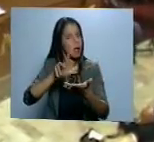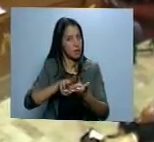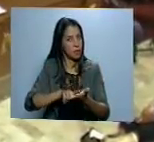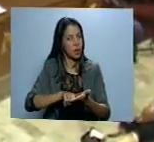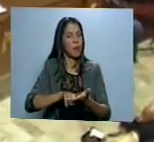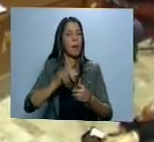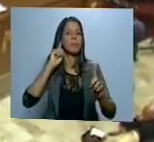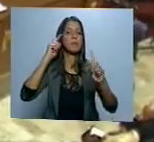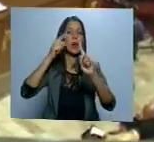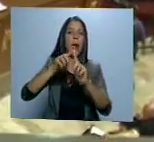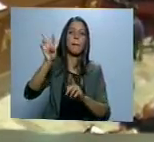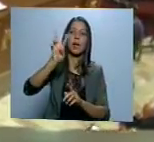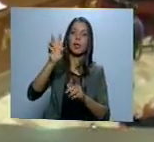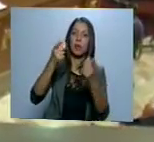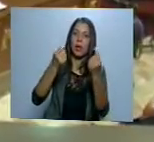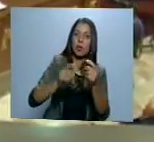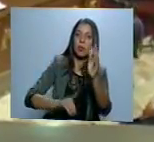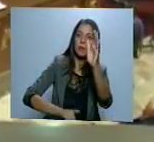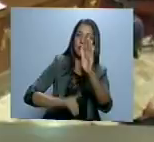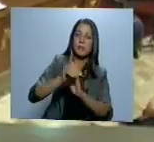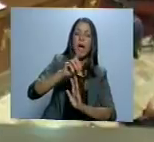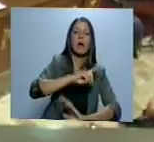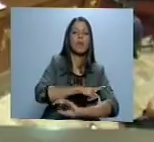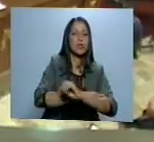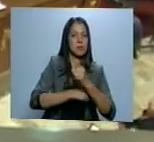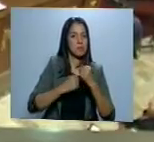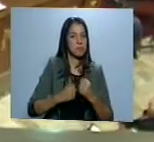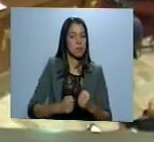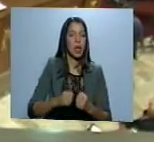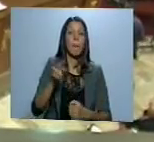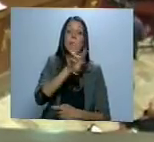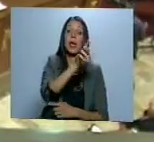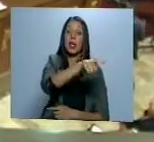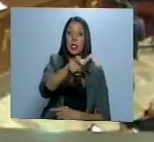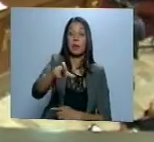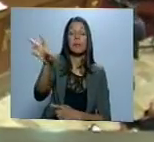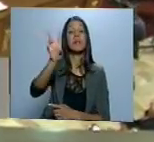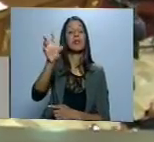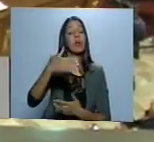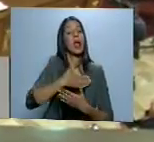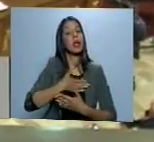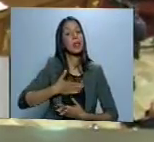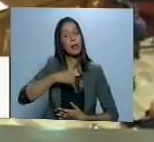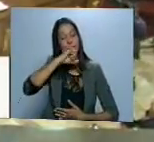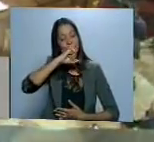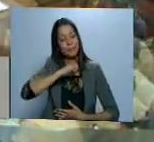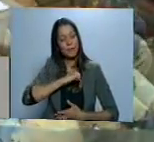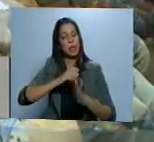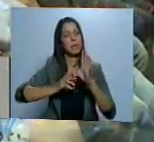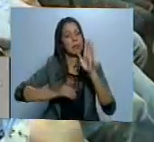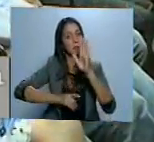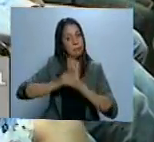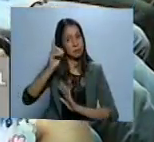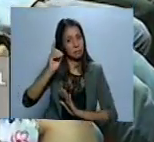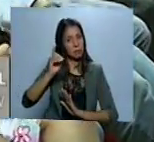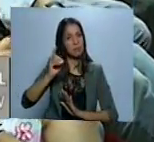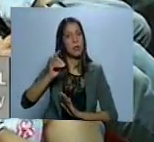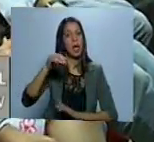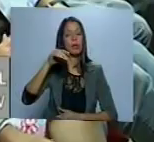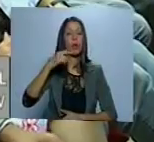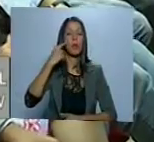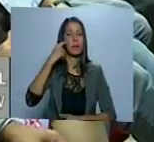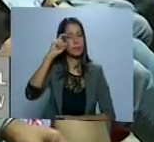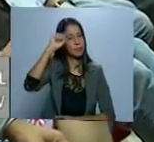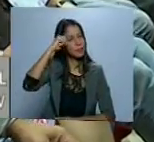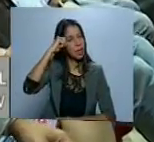la economía potencia que quiere todos los venezolanos y que, por cierto, está expresada en las últimas,